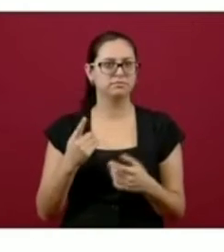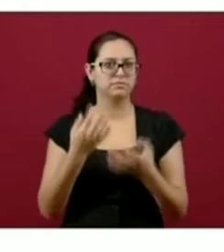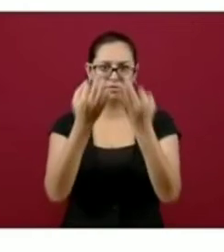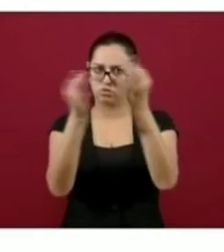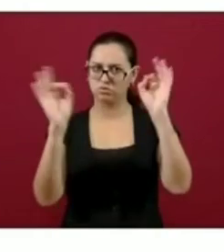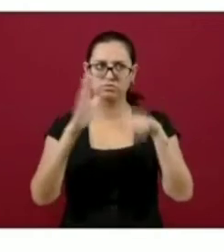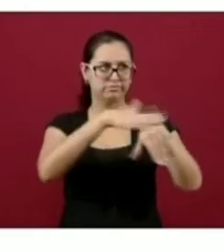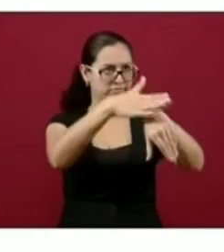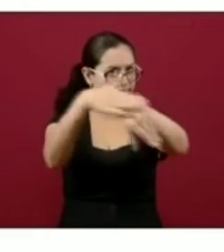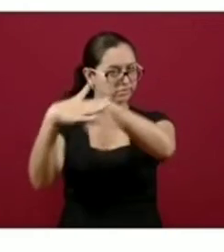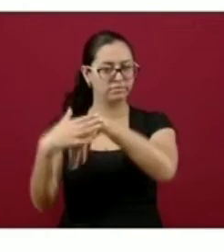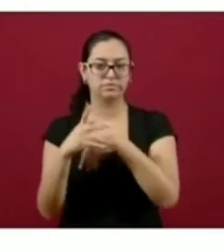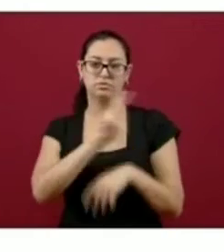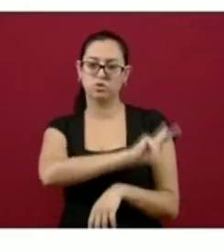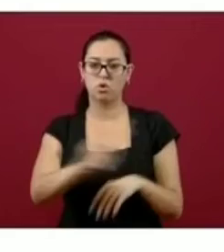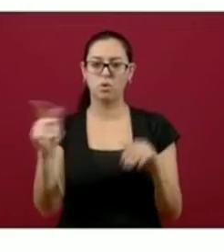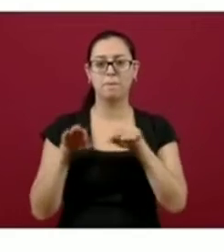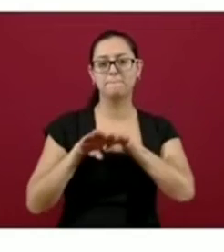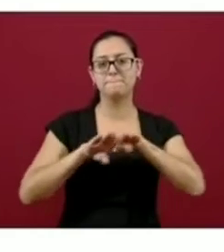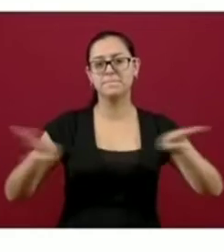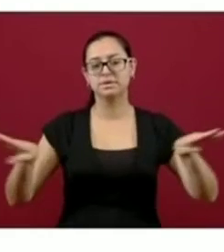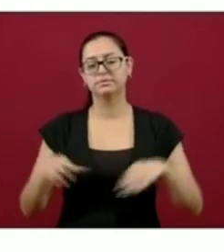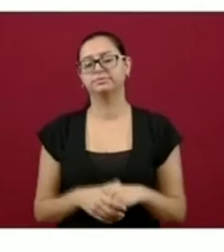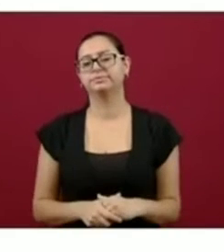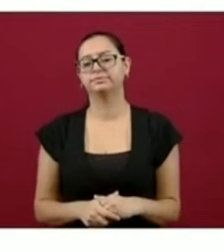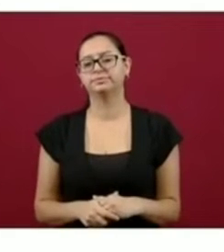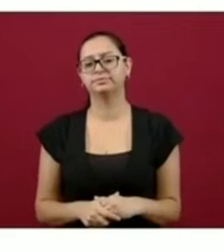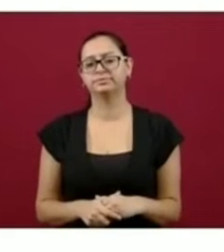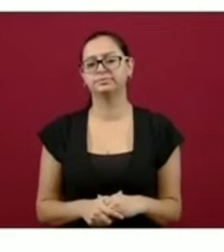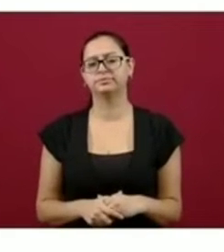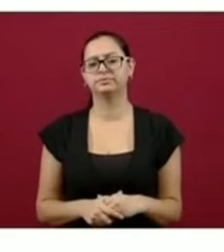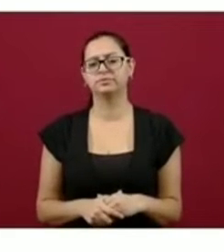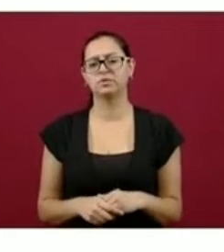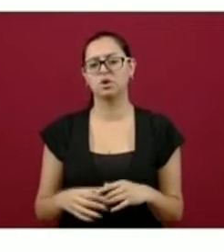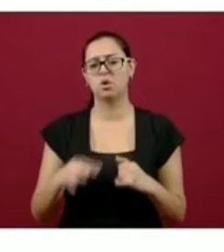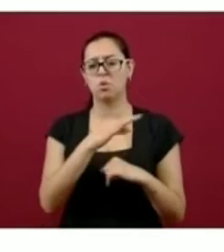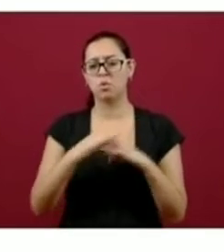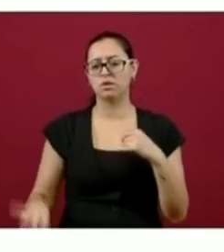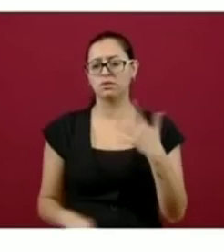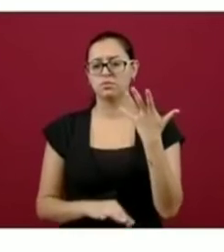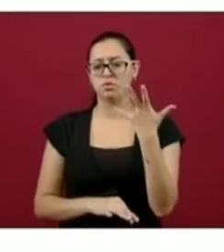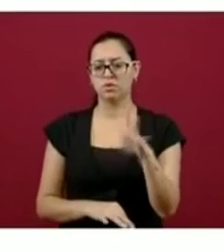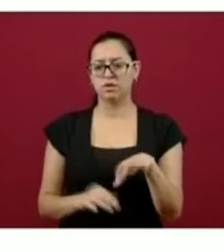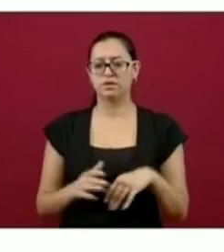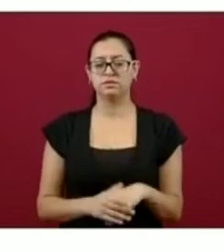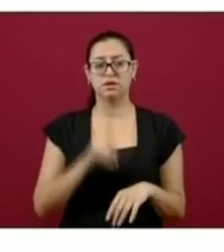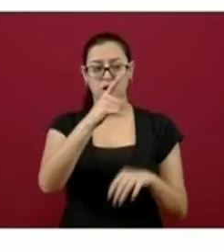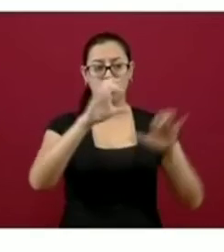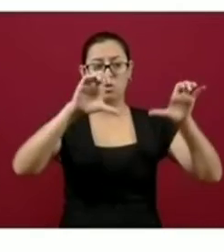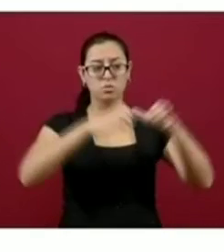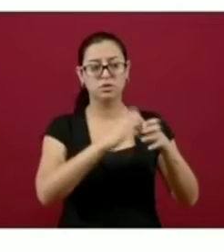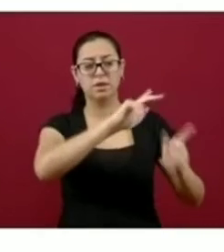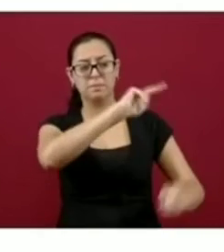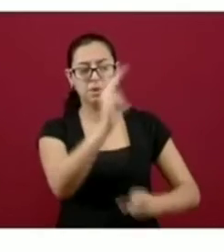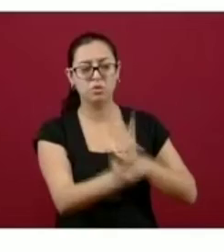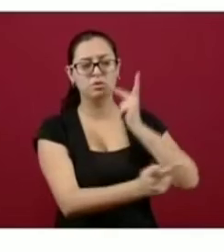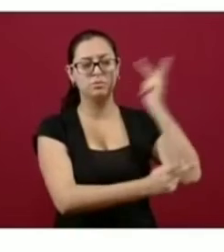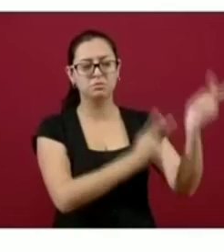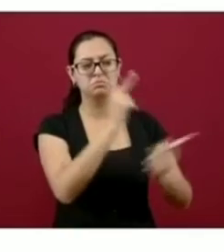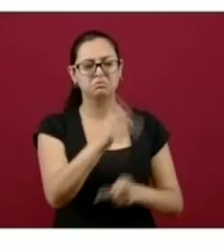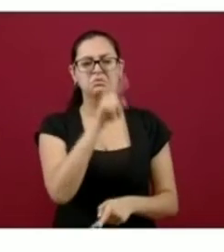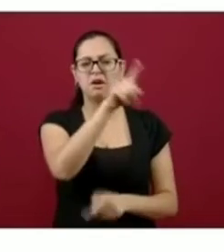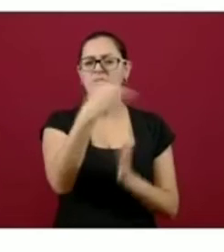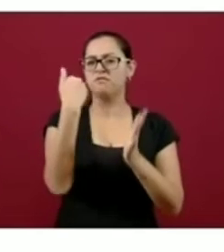Finalmente, desarrollo de una cultura de consulta periódica a la comunidad para escuchar y conocer